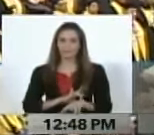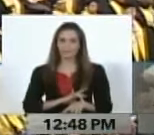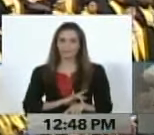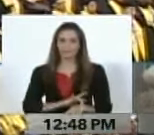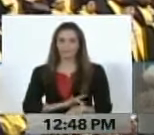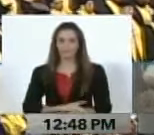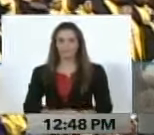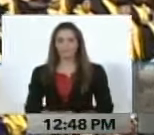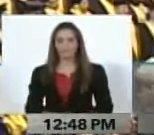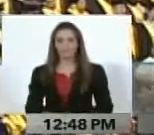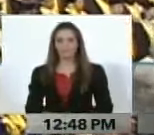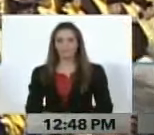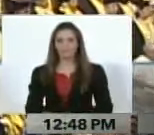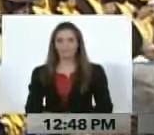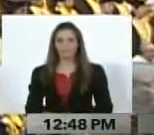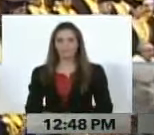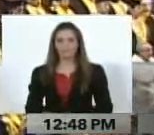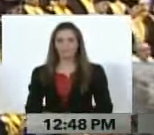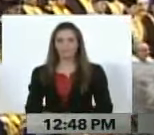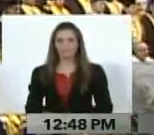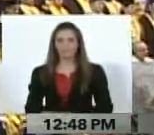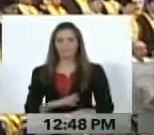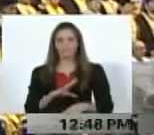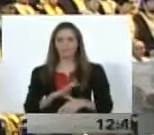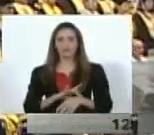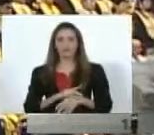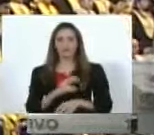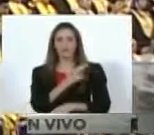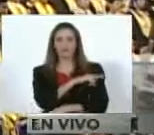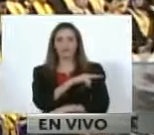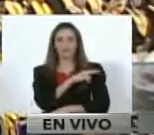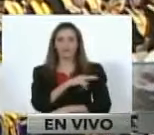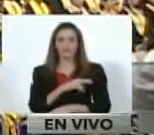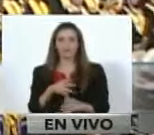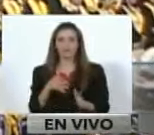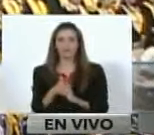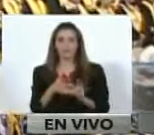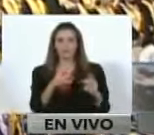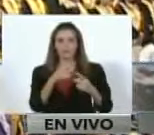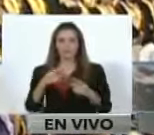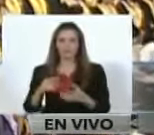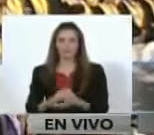en gerencia hospitalaria, anestesiología,